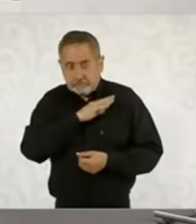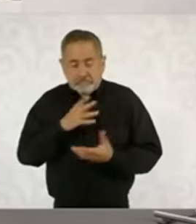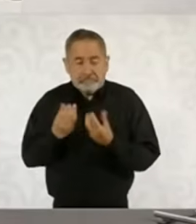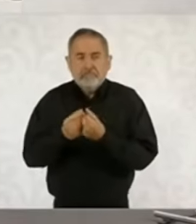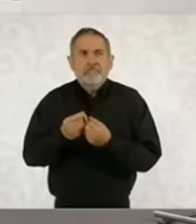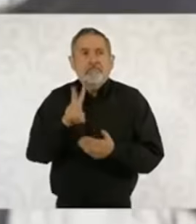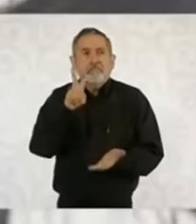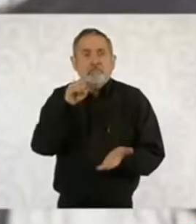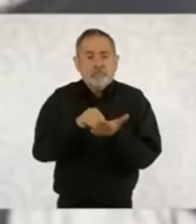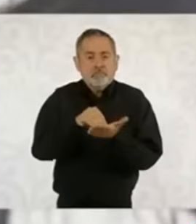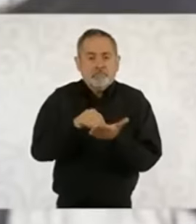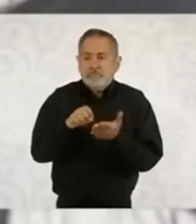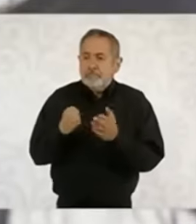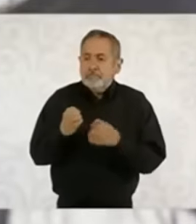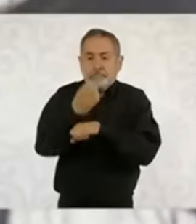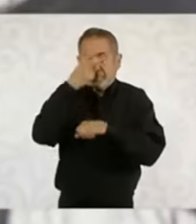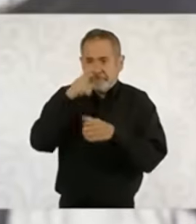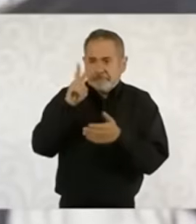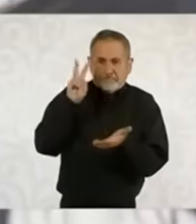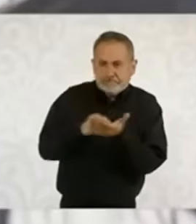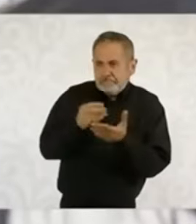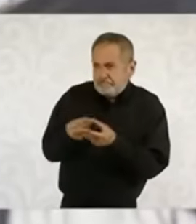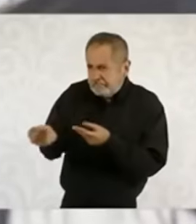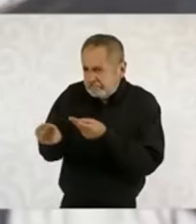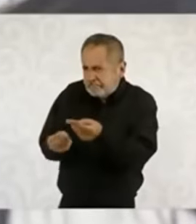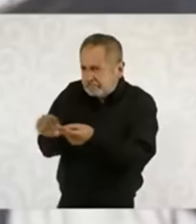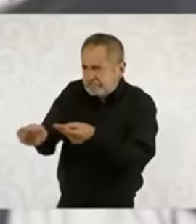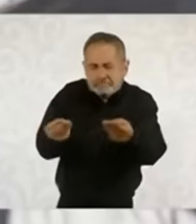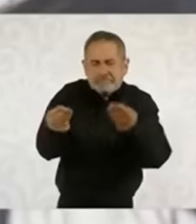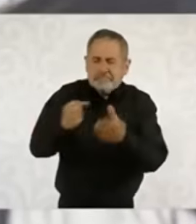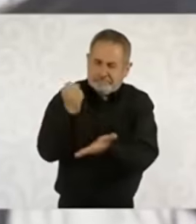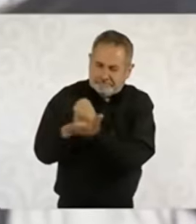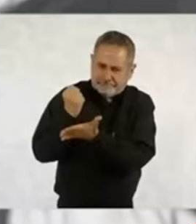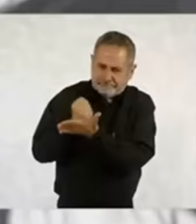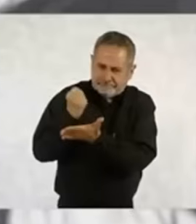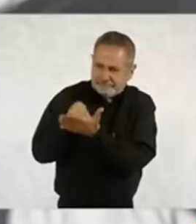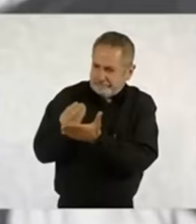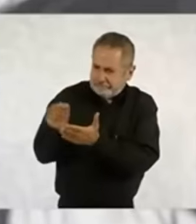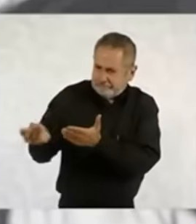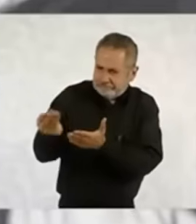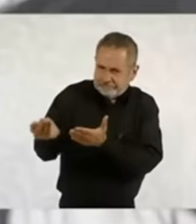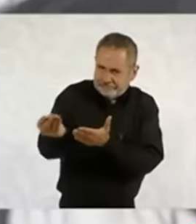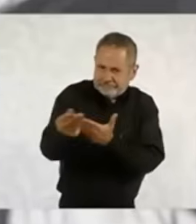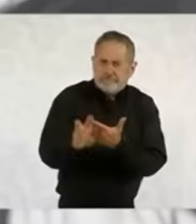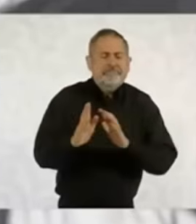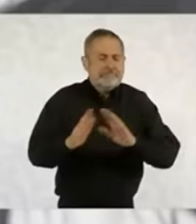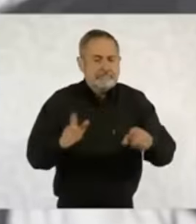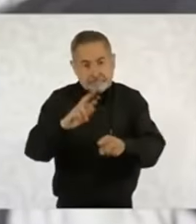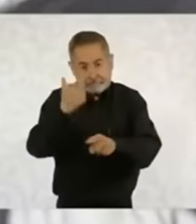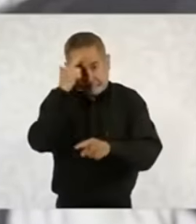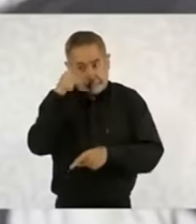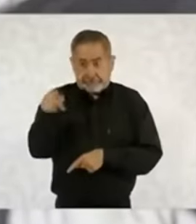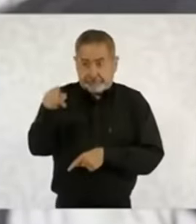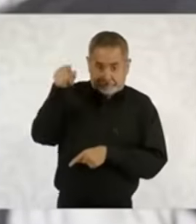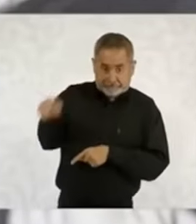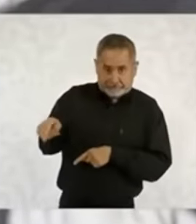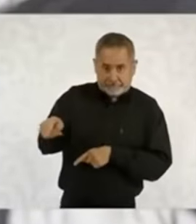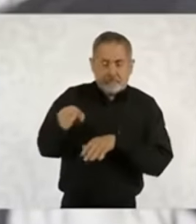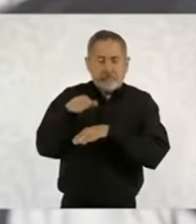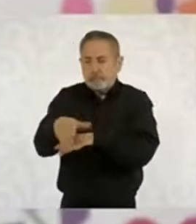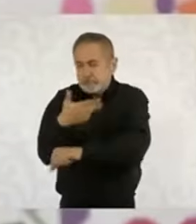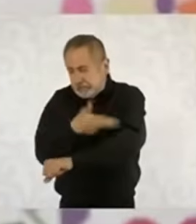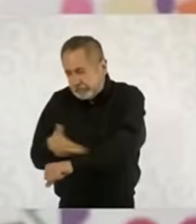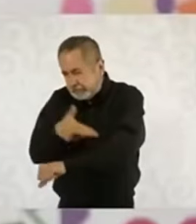México, sobre todo del Oriente. Lo comento porque, si recuerdan, una de las prioridades que tenemos en materia